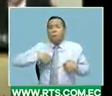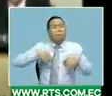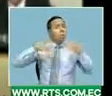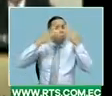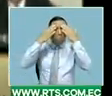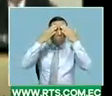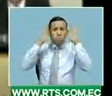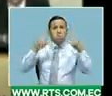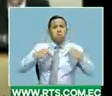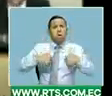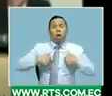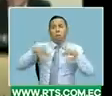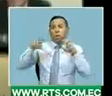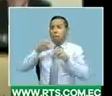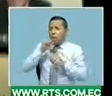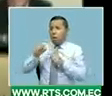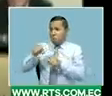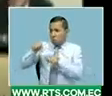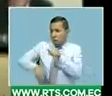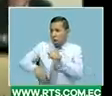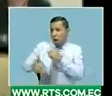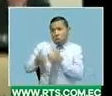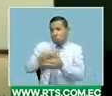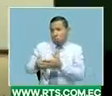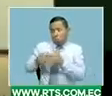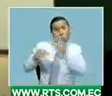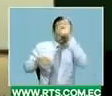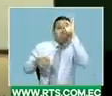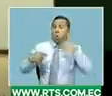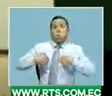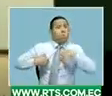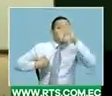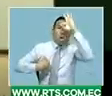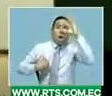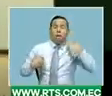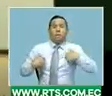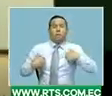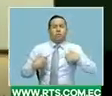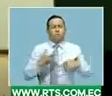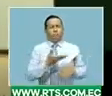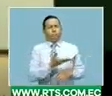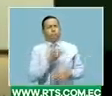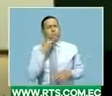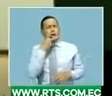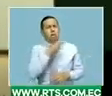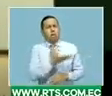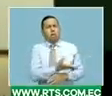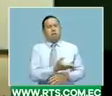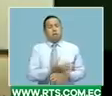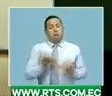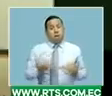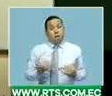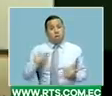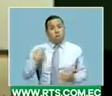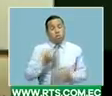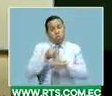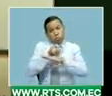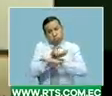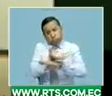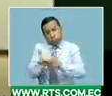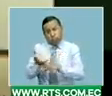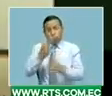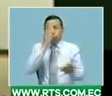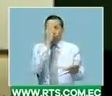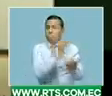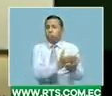conocimiento de que existían estas bombas caducadas. Señor presidente, yo quiero mocionar, censurar y destituir a la abogada María